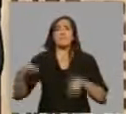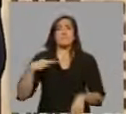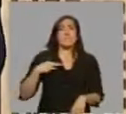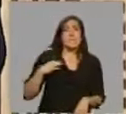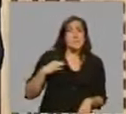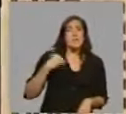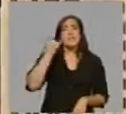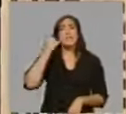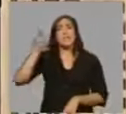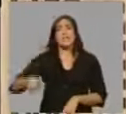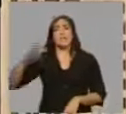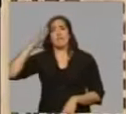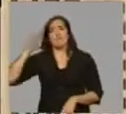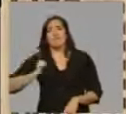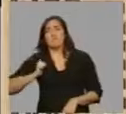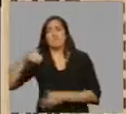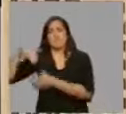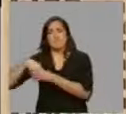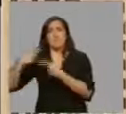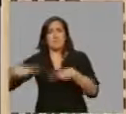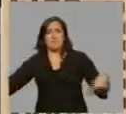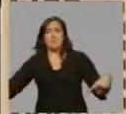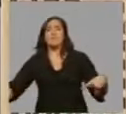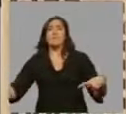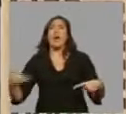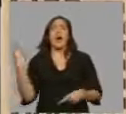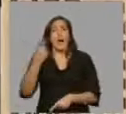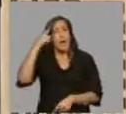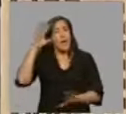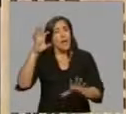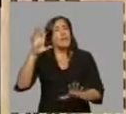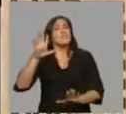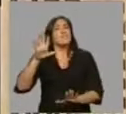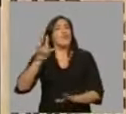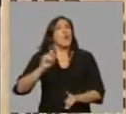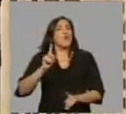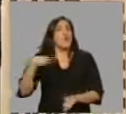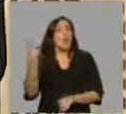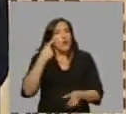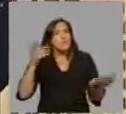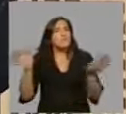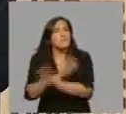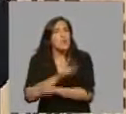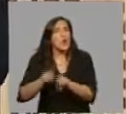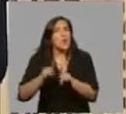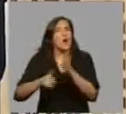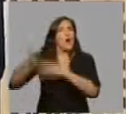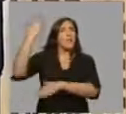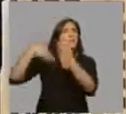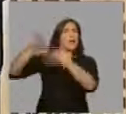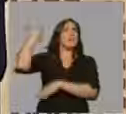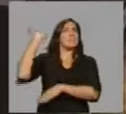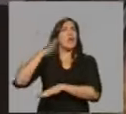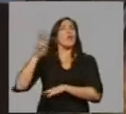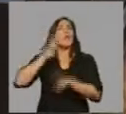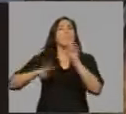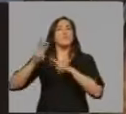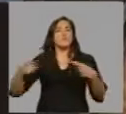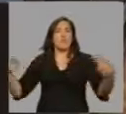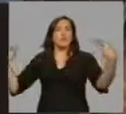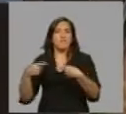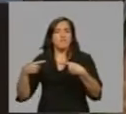civiles, para que no cometamos las mismas torpezas que nos hicieron cometer en el pasado, de querer